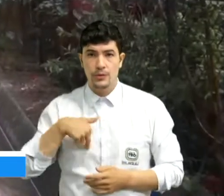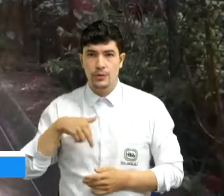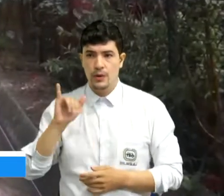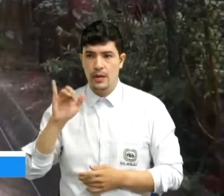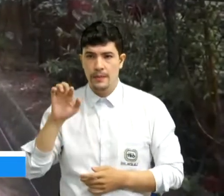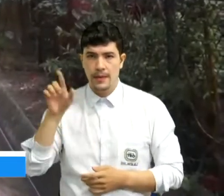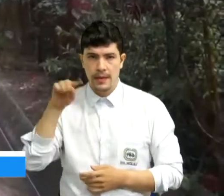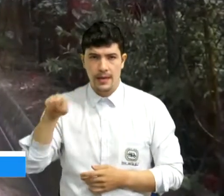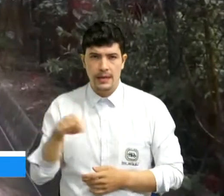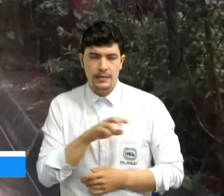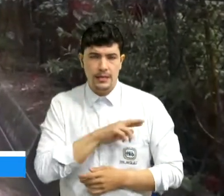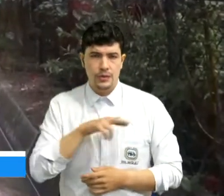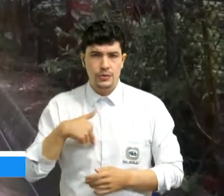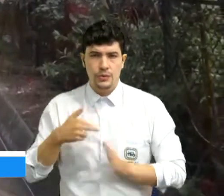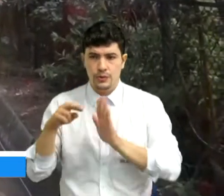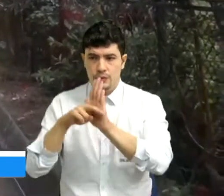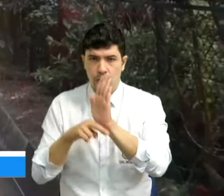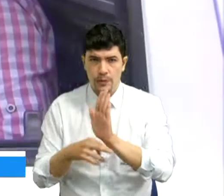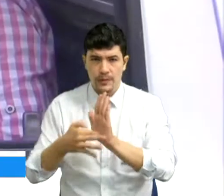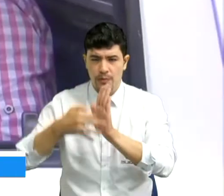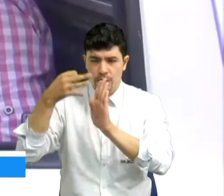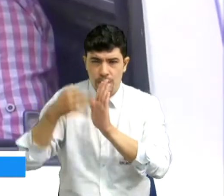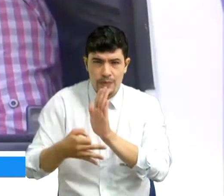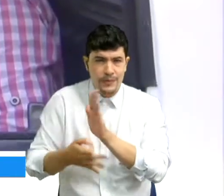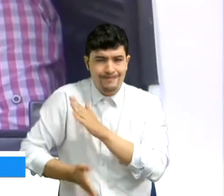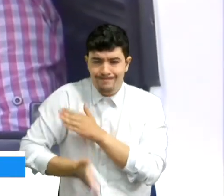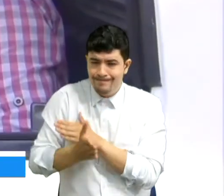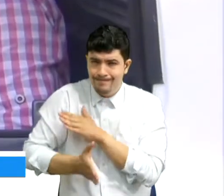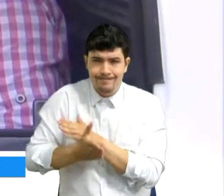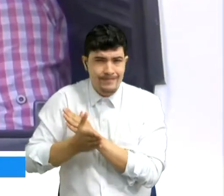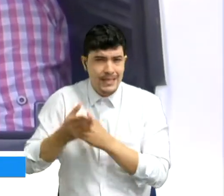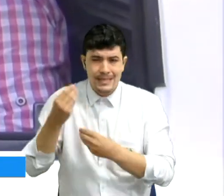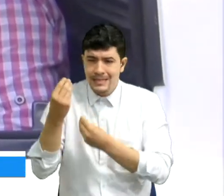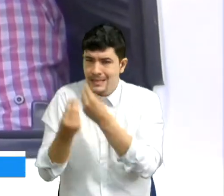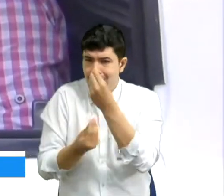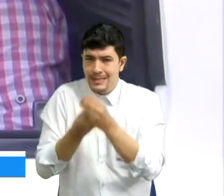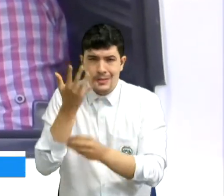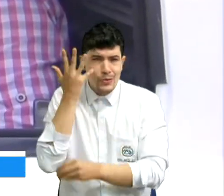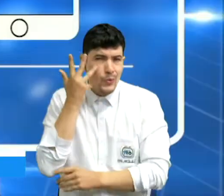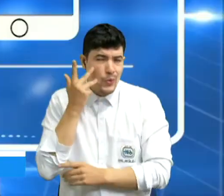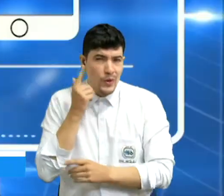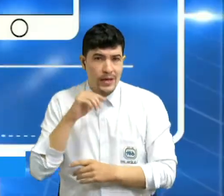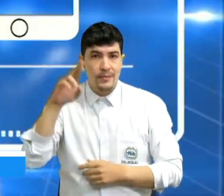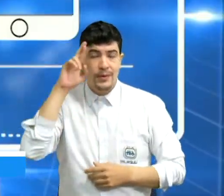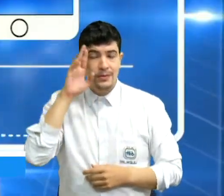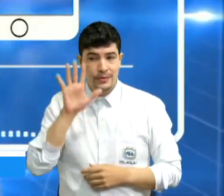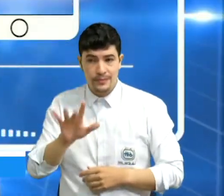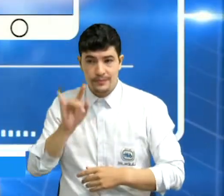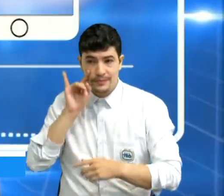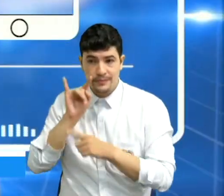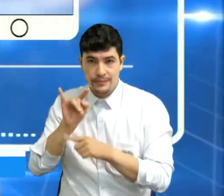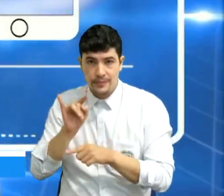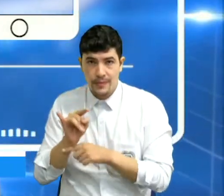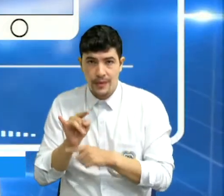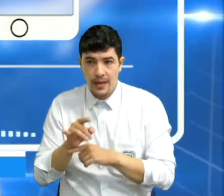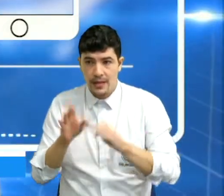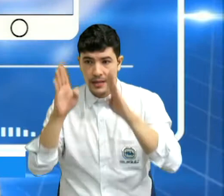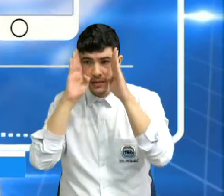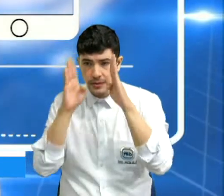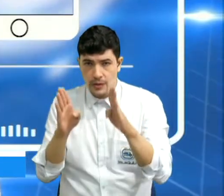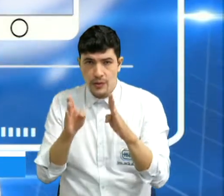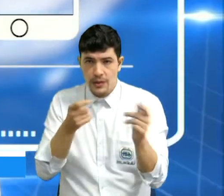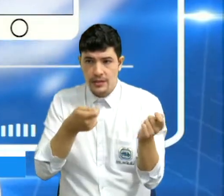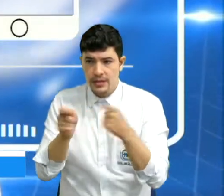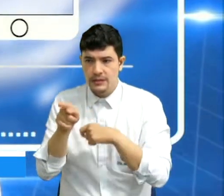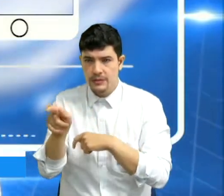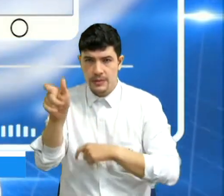los protocolos activados permanentemente y fue así como se llevaron a cabo para la atención y el traslado